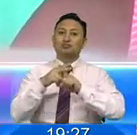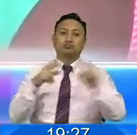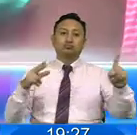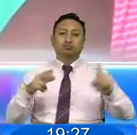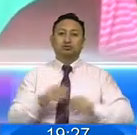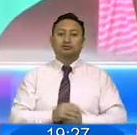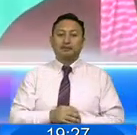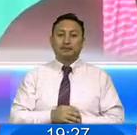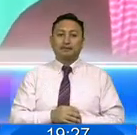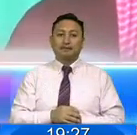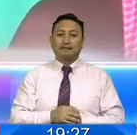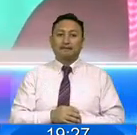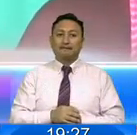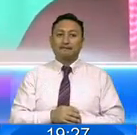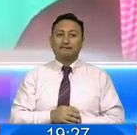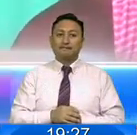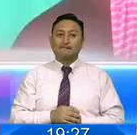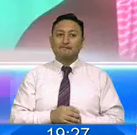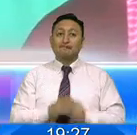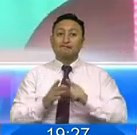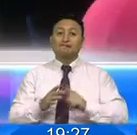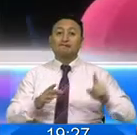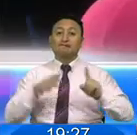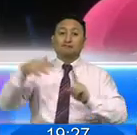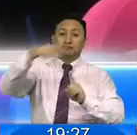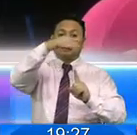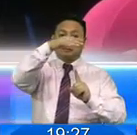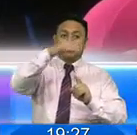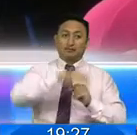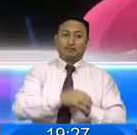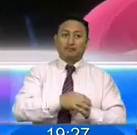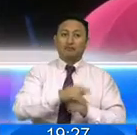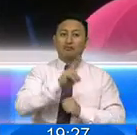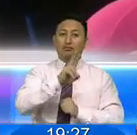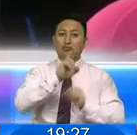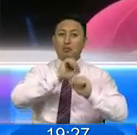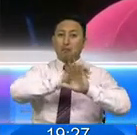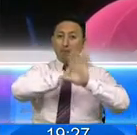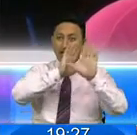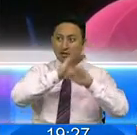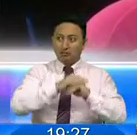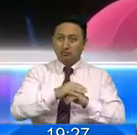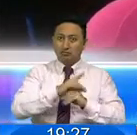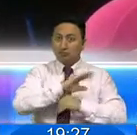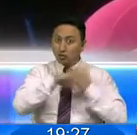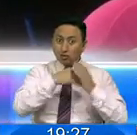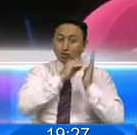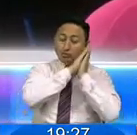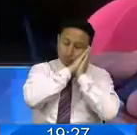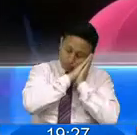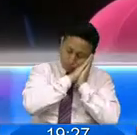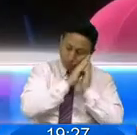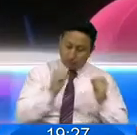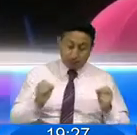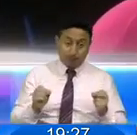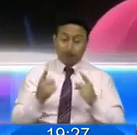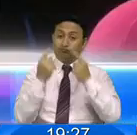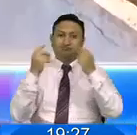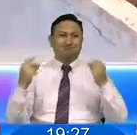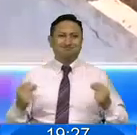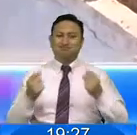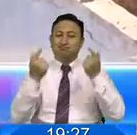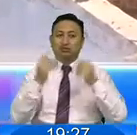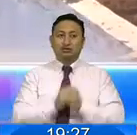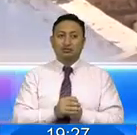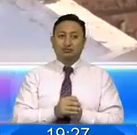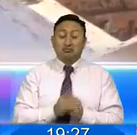y fuimos a parar lo que es allá en la parte del parapente. Eran las 2 de la mañana, todos dormidos, cuando todo fue tan rápido que, no